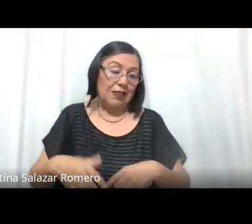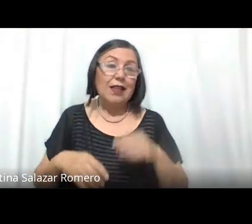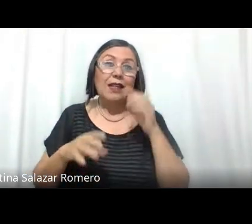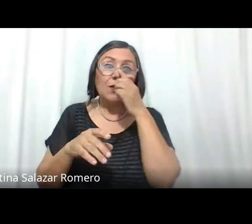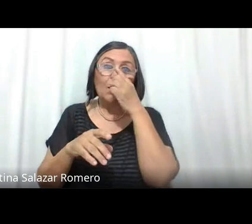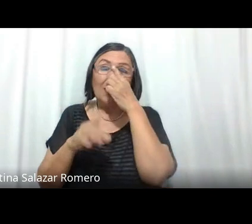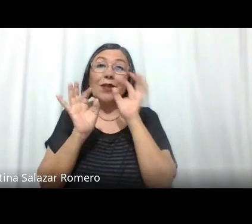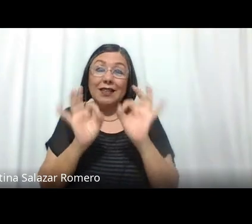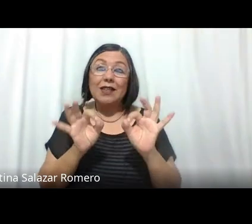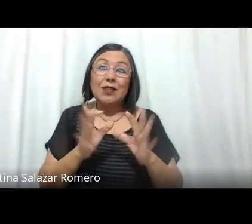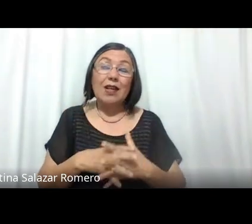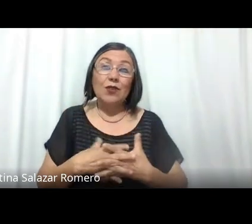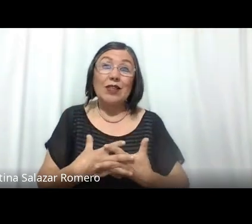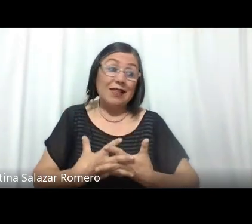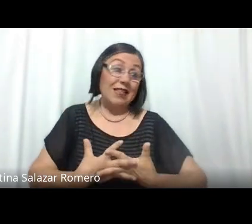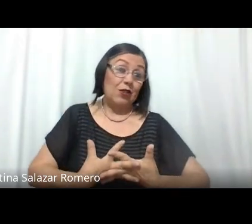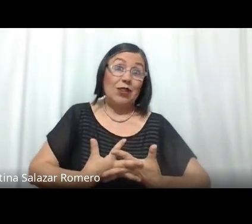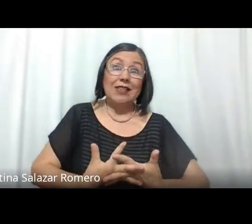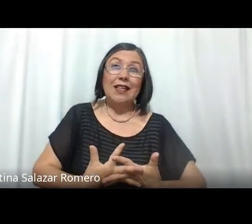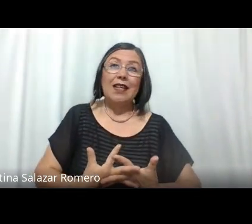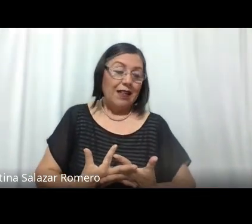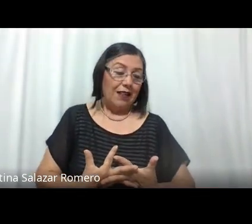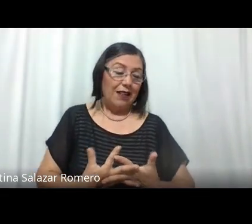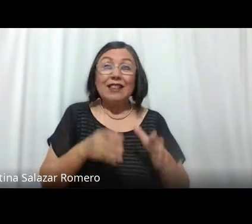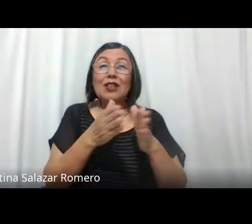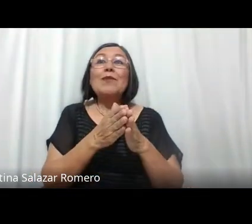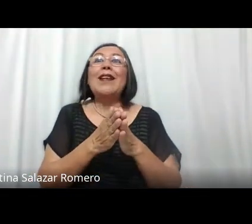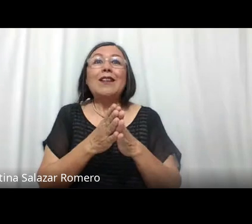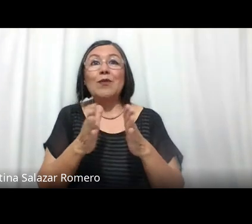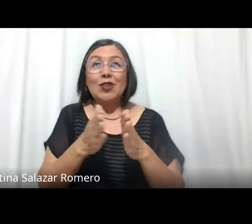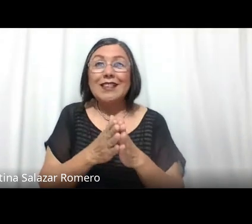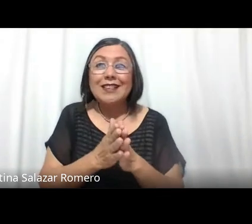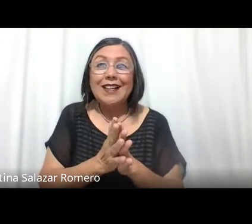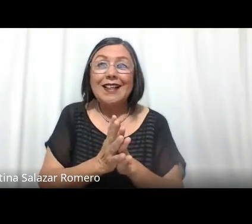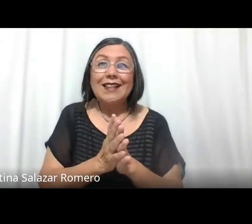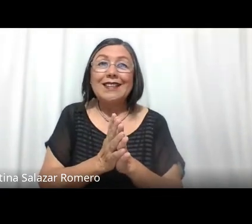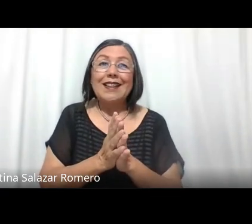otros esta. Entonces, por ejemplo, ese enunciado, todas las mañanas tomo leche, eso, como yo les decía,